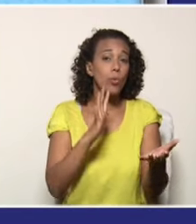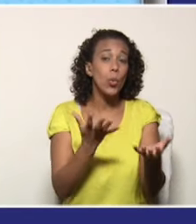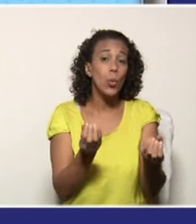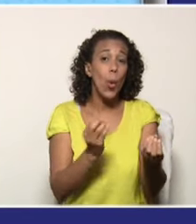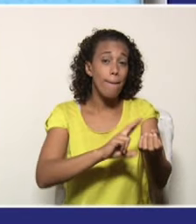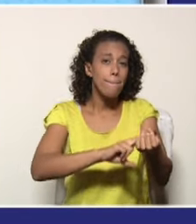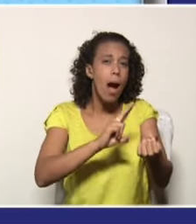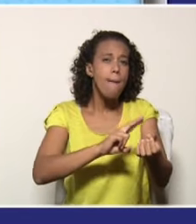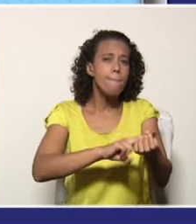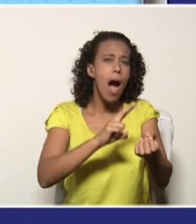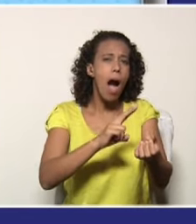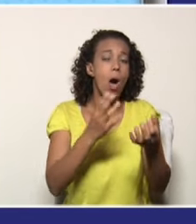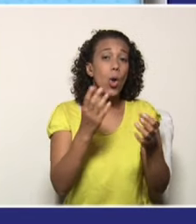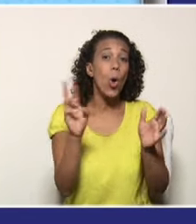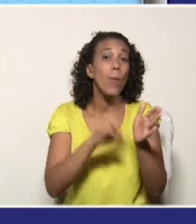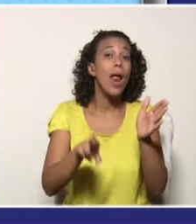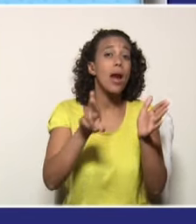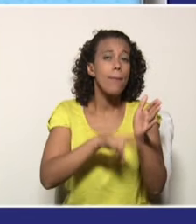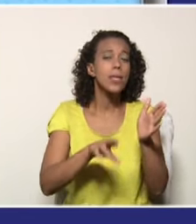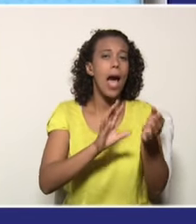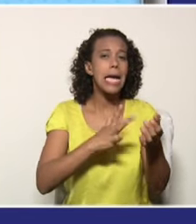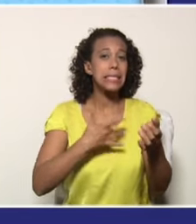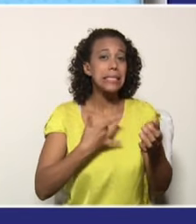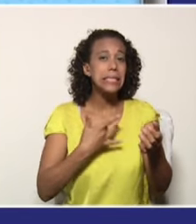El pulso es el número de veces